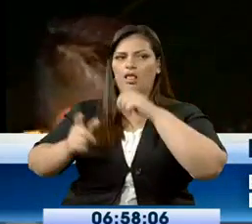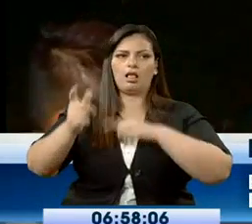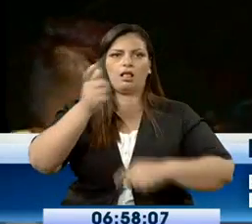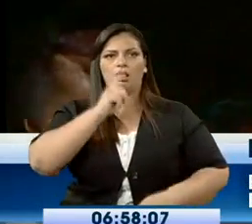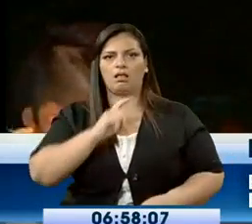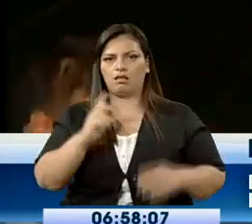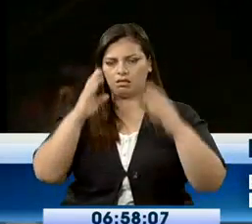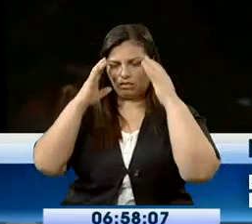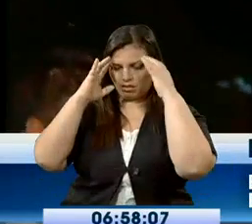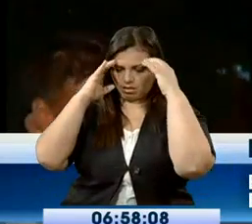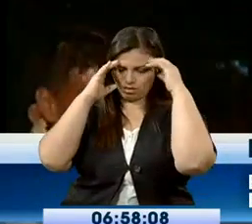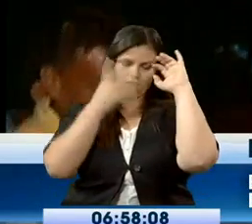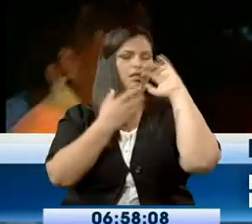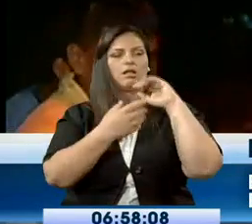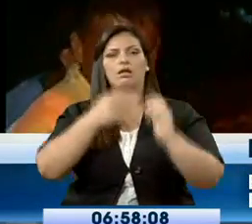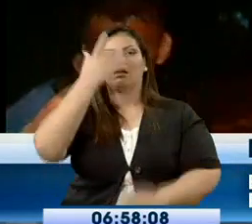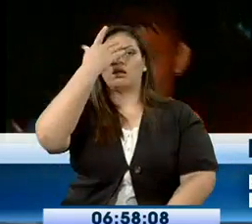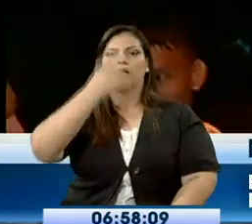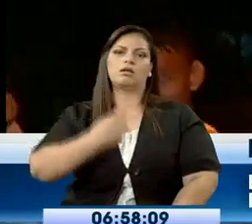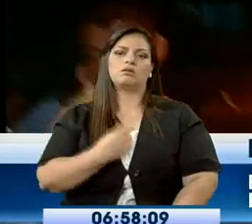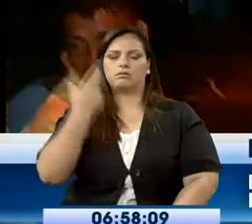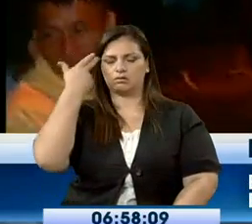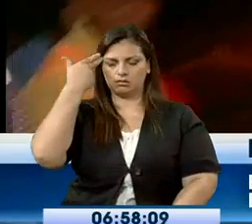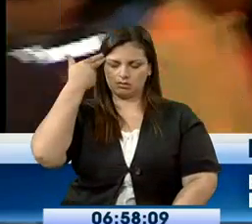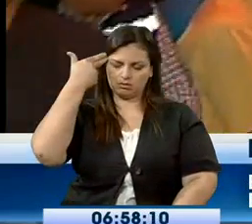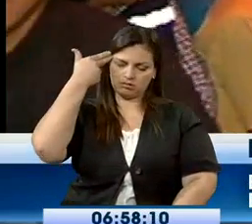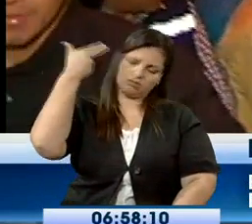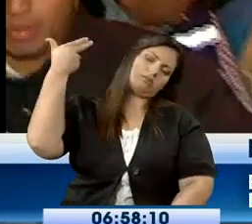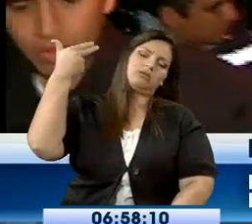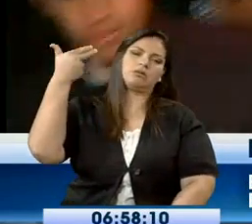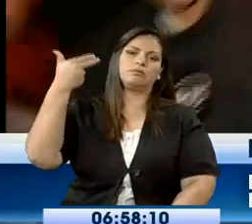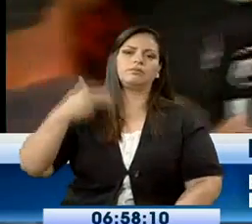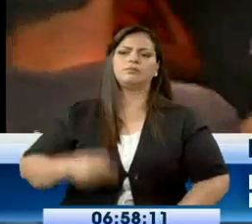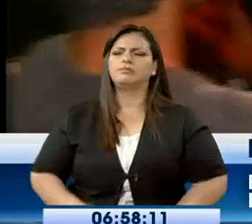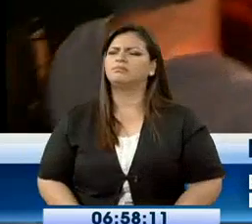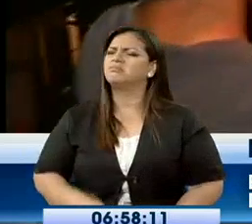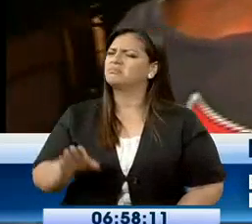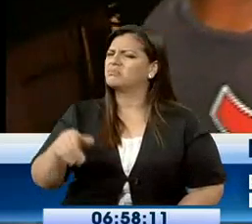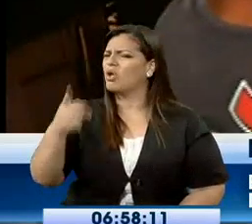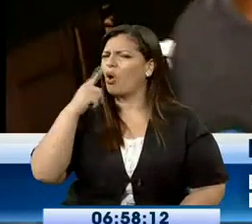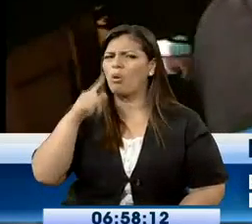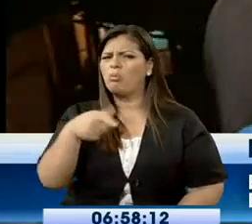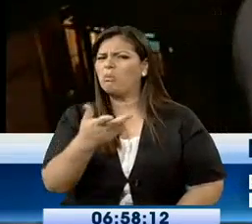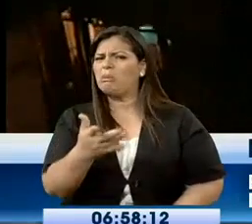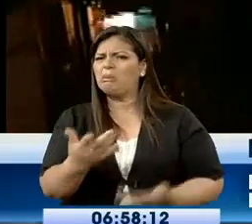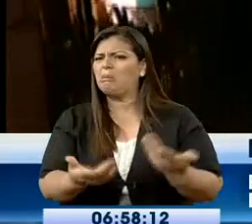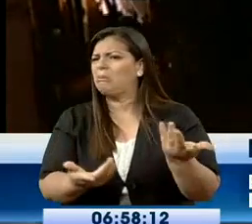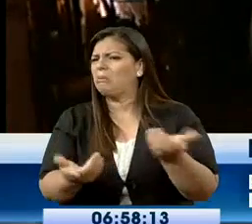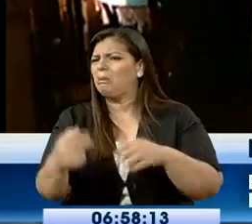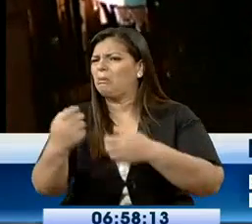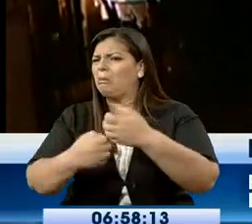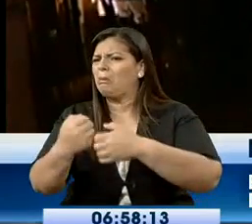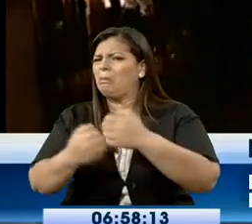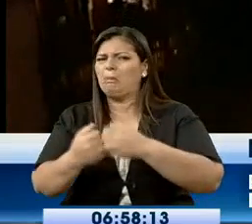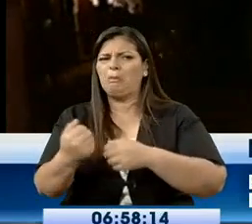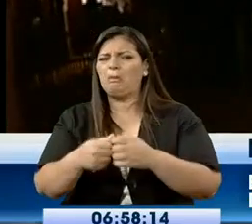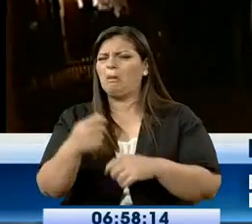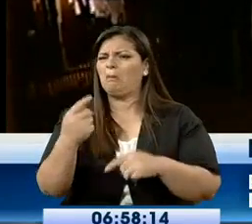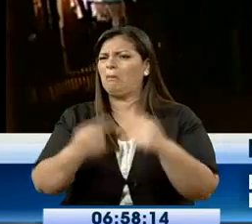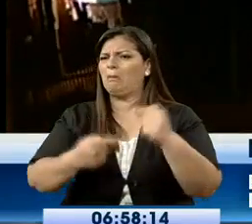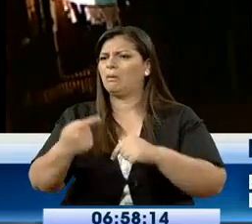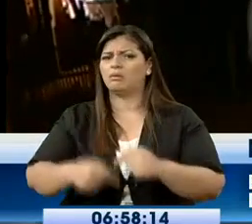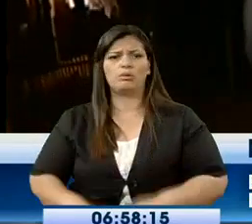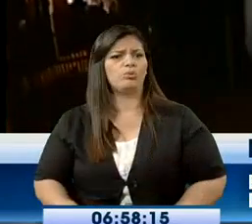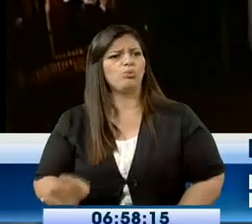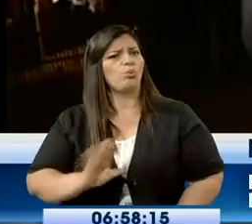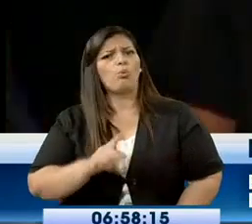Con la 38 en la cabeza. ¿Que él tenía problemas con alguien? No, con nada, era tranquilo. Era buen pan